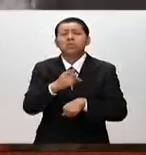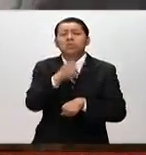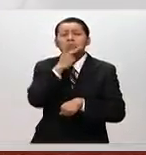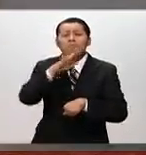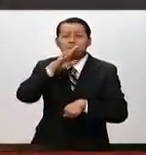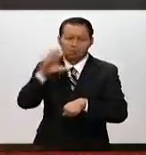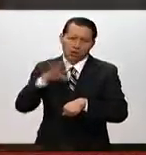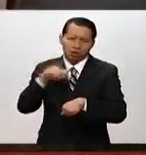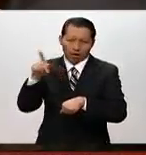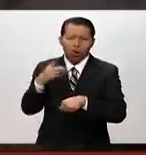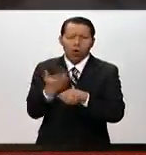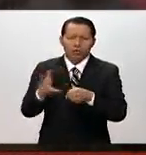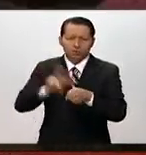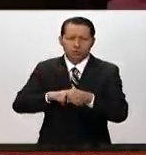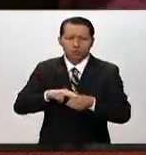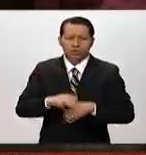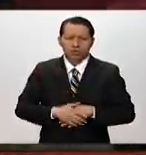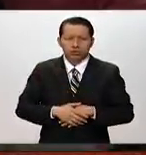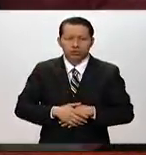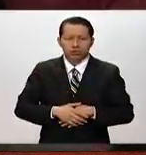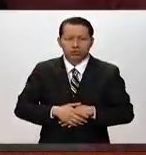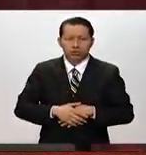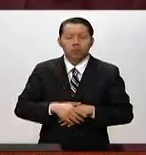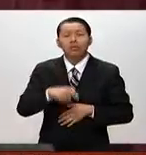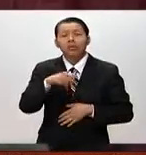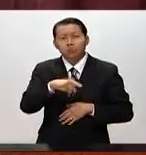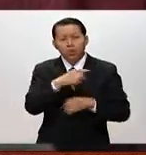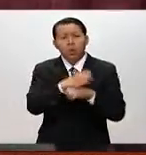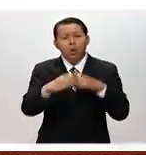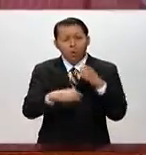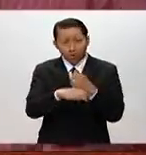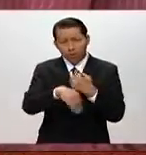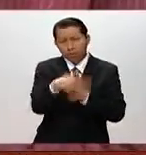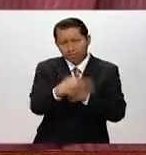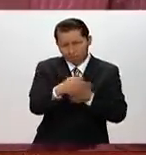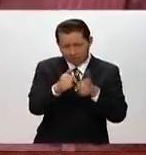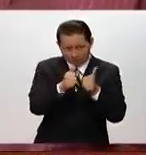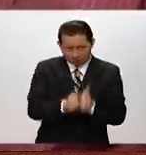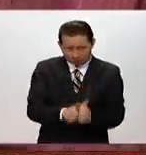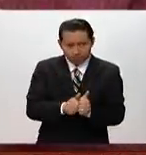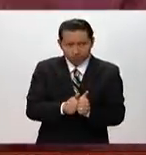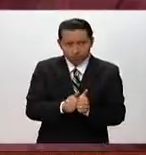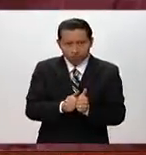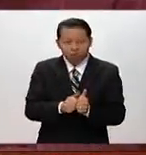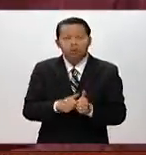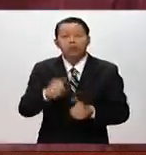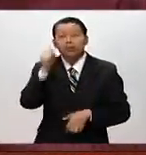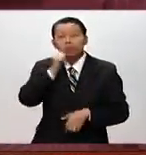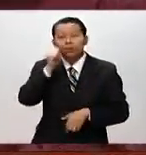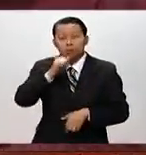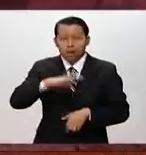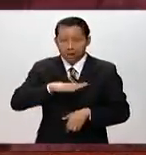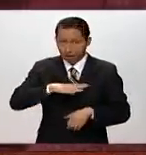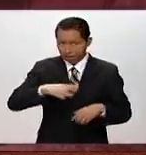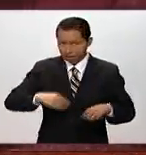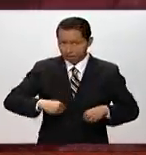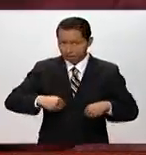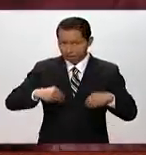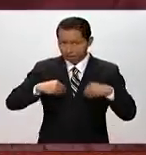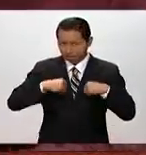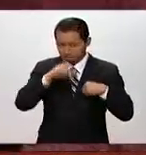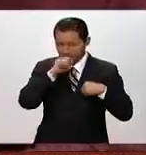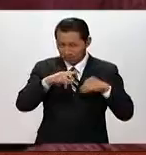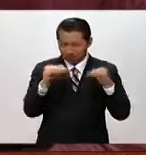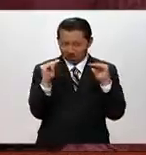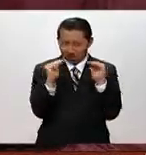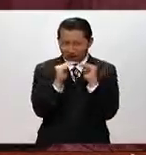en el hospital. ¿Pero estás aquí atendido? Sí. En tanto las cosas regresan a la normalidad. Todos aquellos que perdieron su vivienda, su casa,